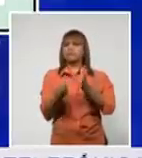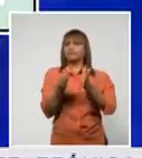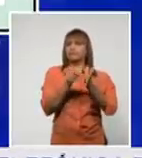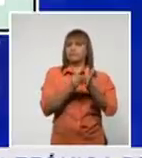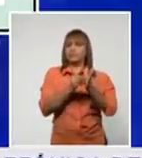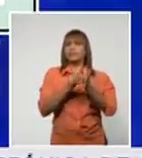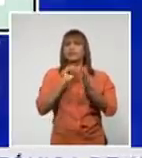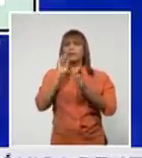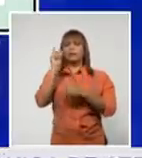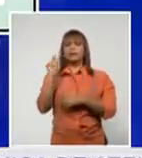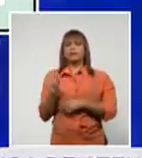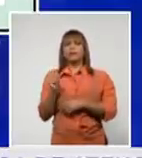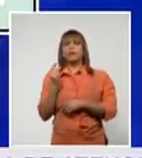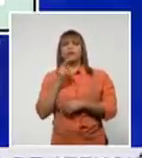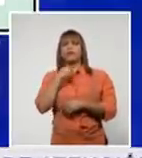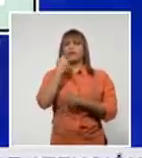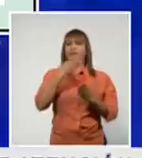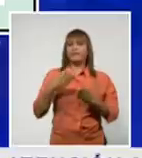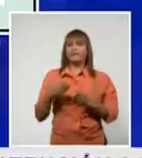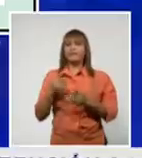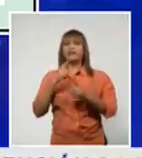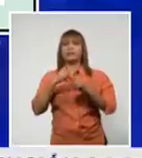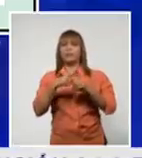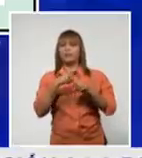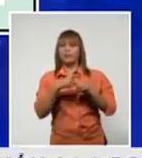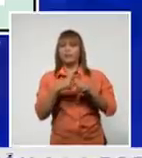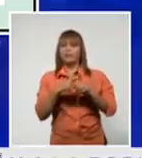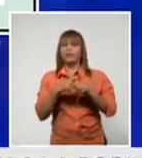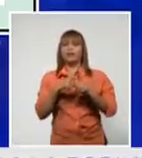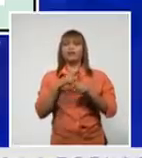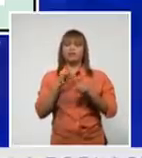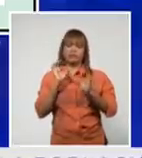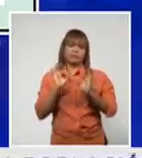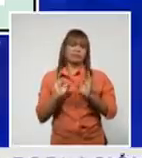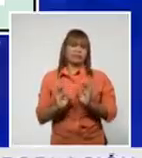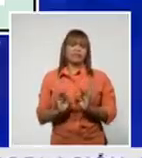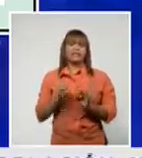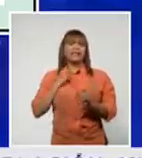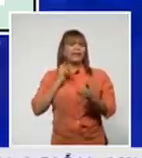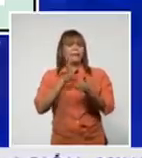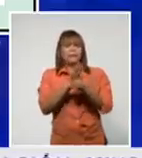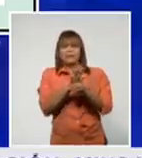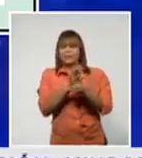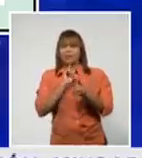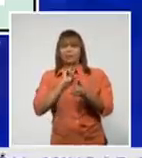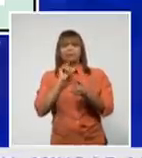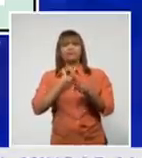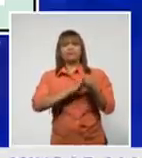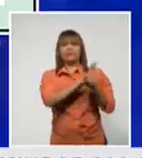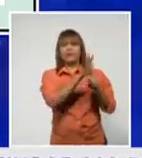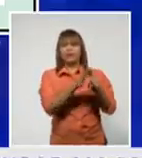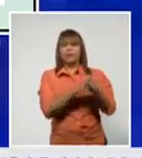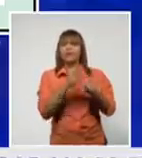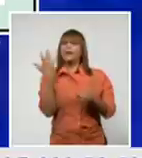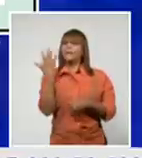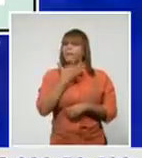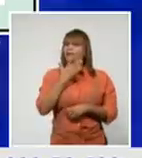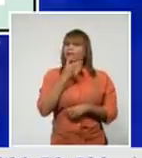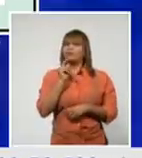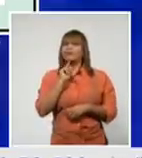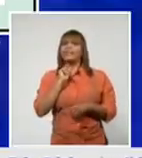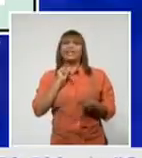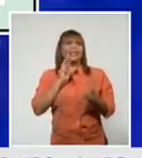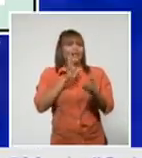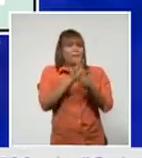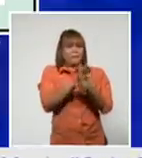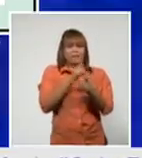los fallecidos, la letalidad en Cuba, desde que comenzó la pandemia, desde que comenzamos a